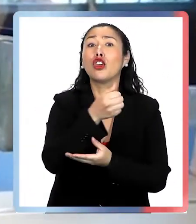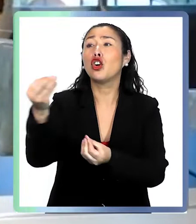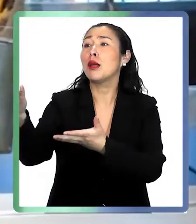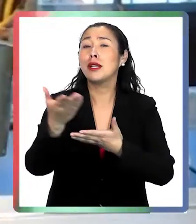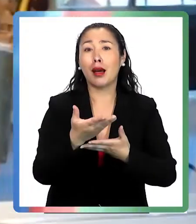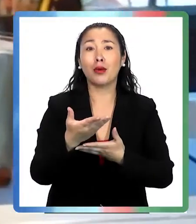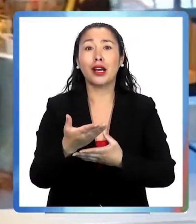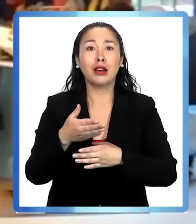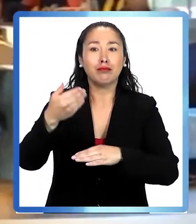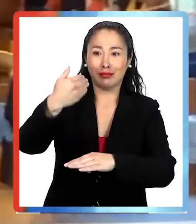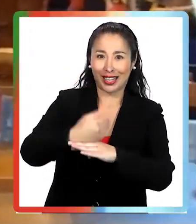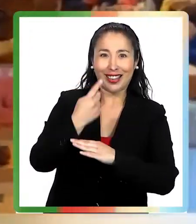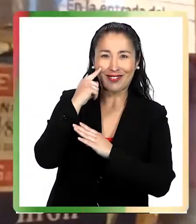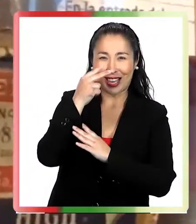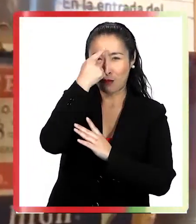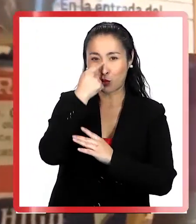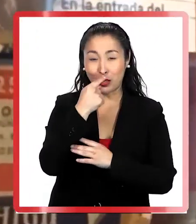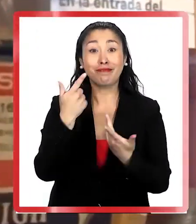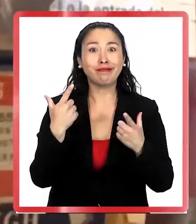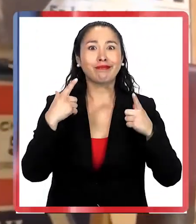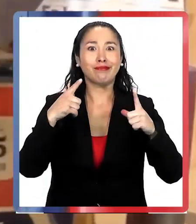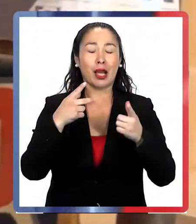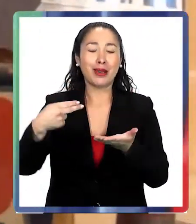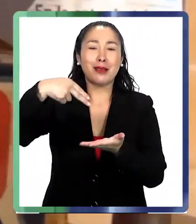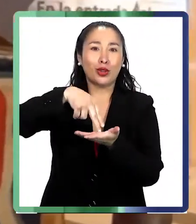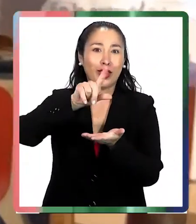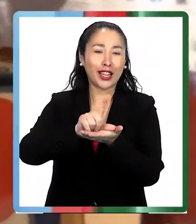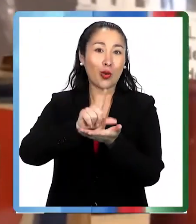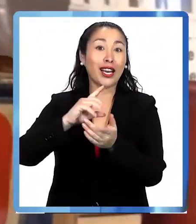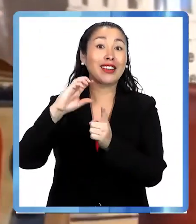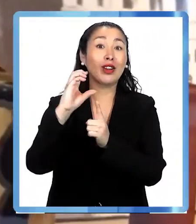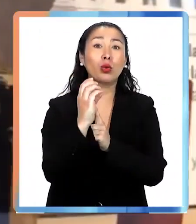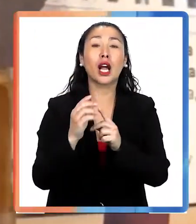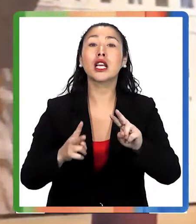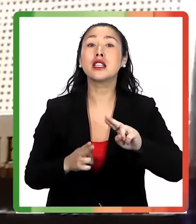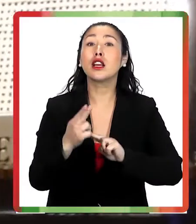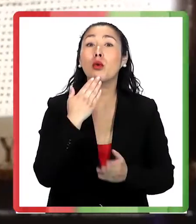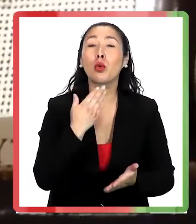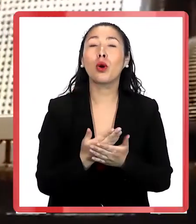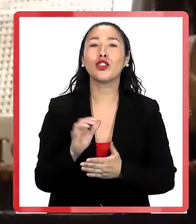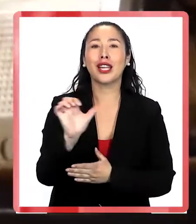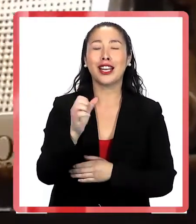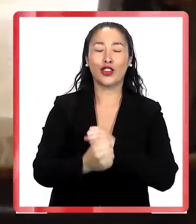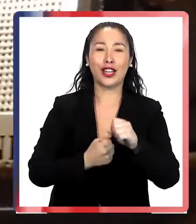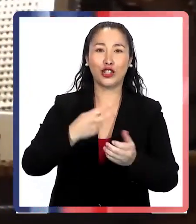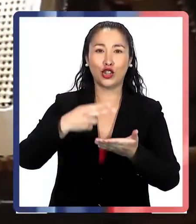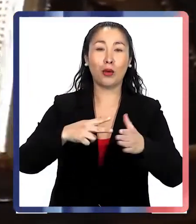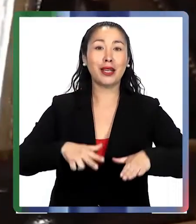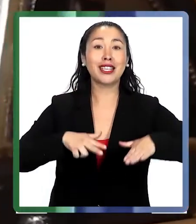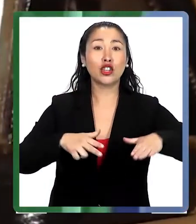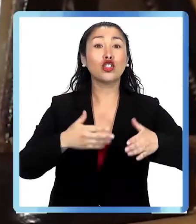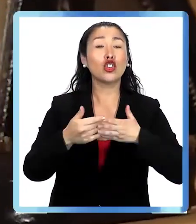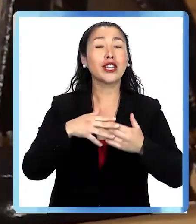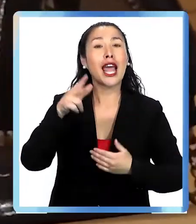que vengan a conocer y a recorrer el museo. Marca un precedente en el posicionamiento de este recinto cultural, que fue inaugurado en enero de 2018 en